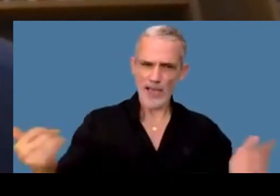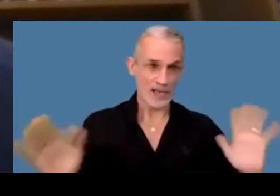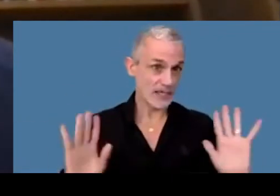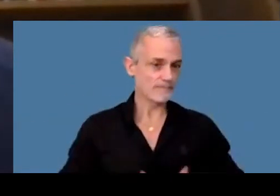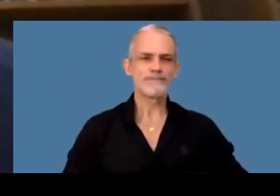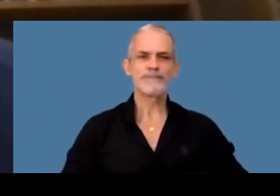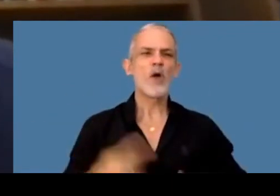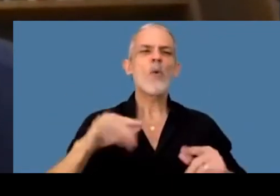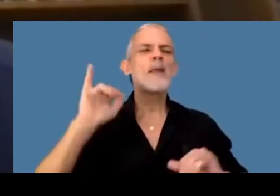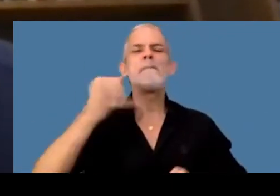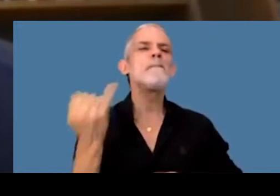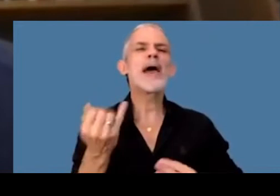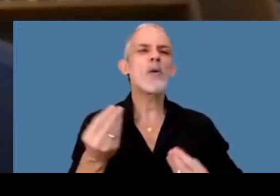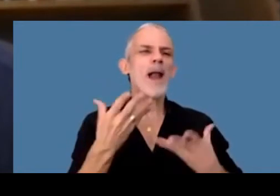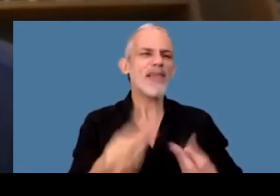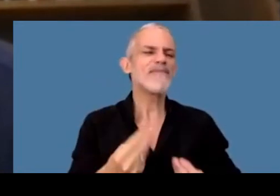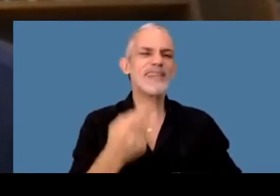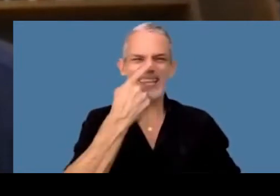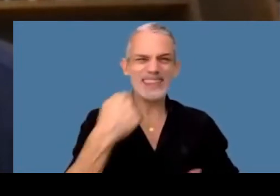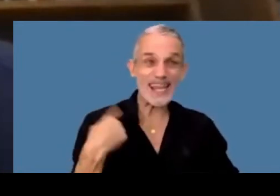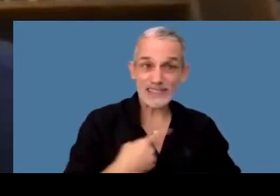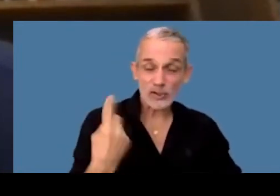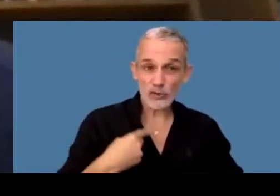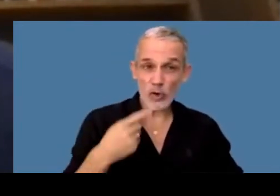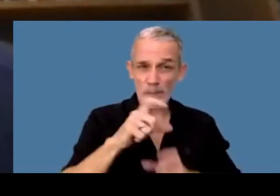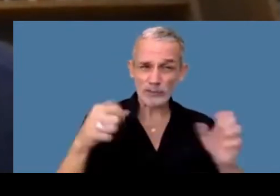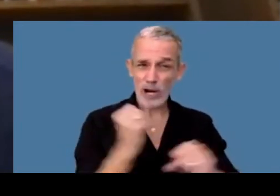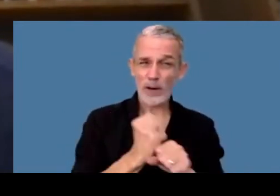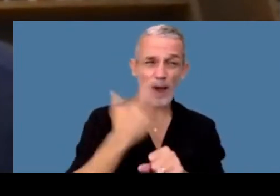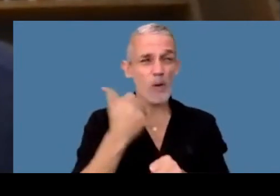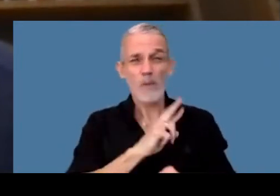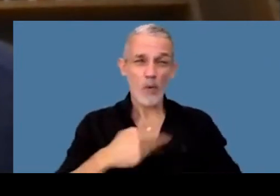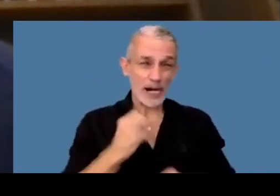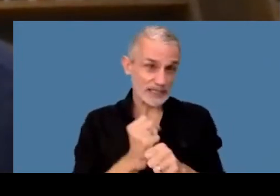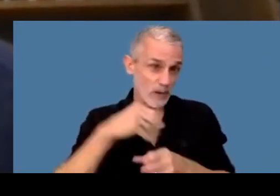¿Cuál es mejor para defender nuestros intereses como trabajadores y trabajadoras?